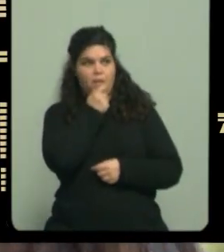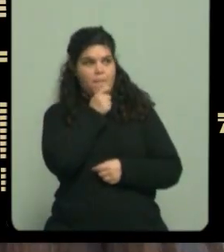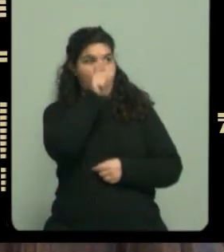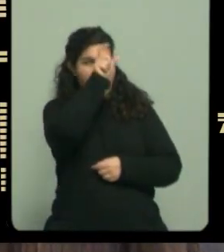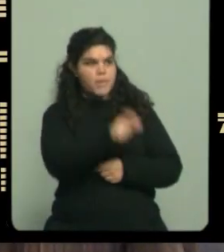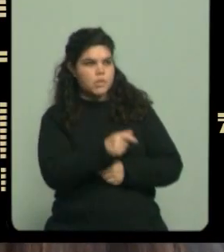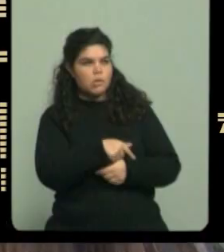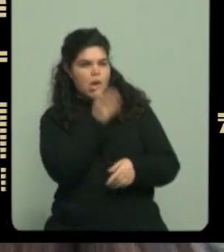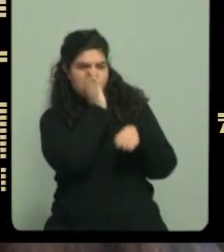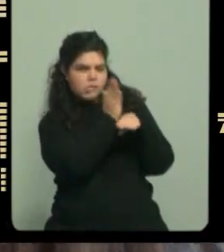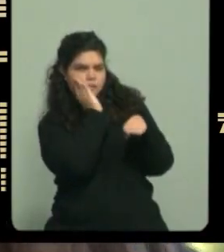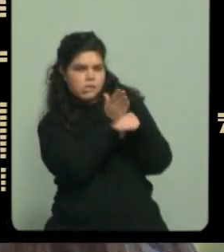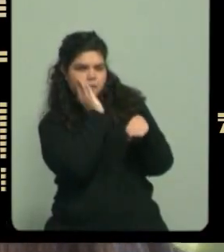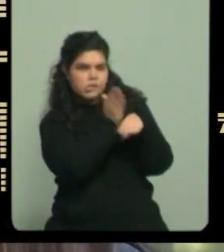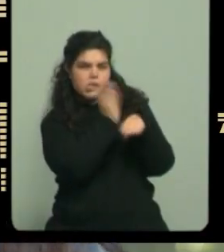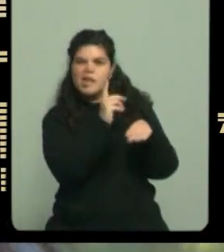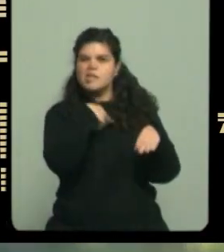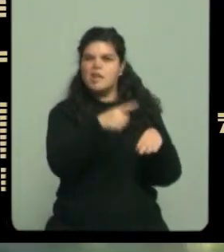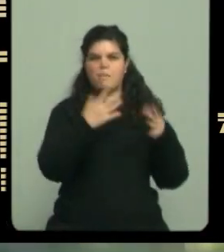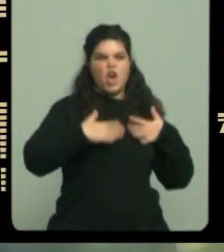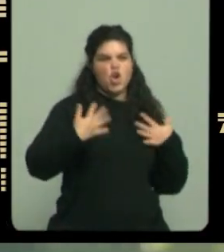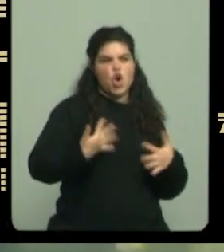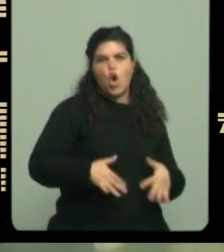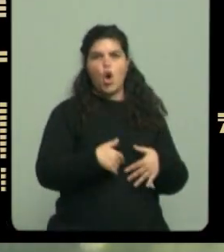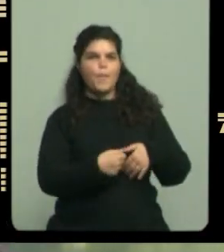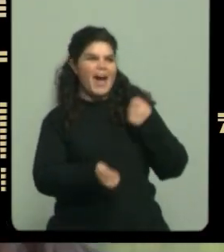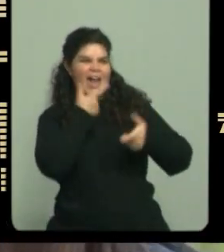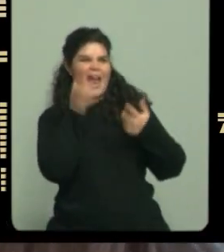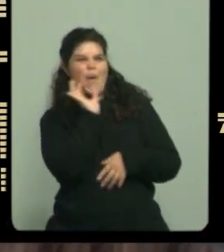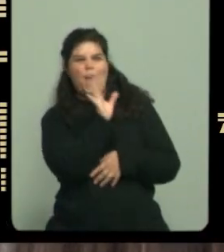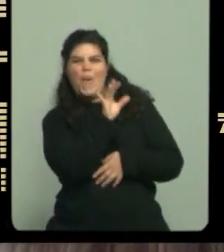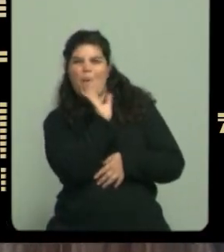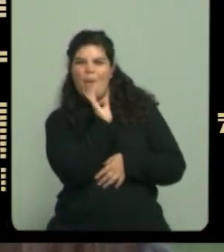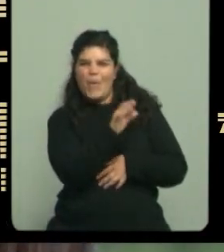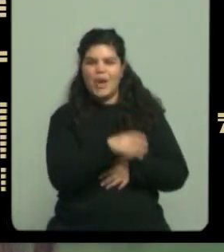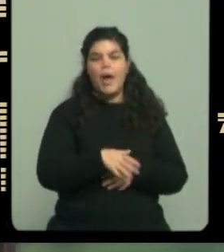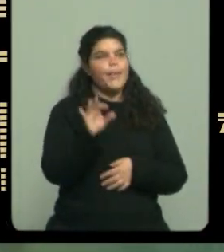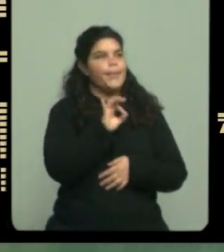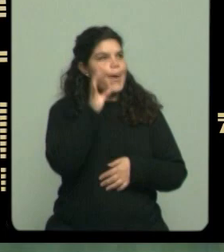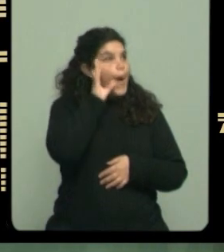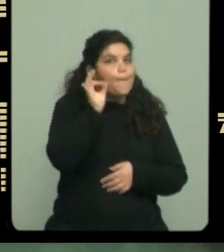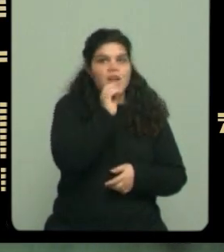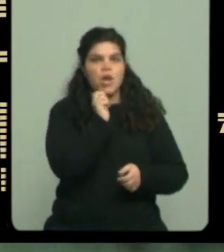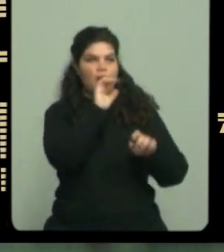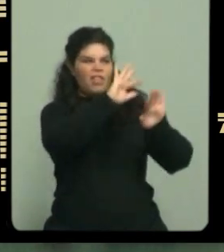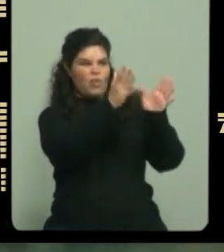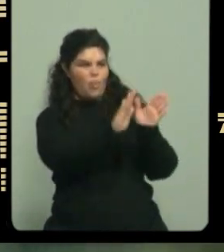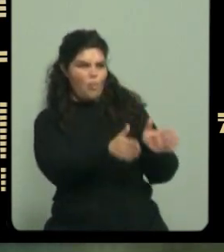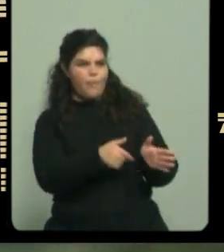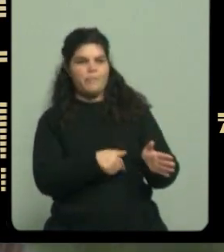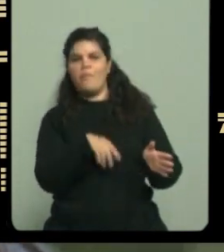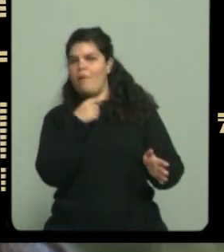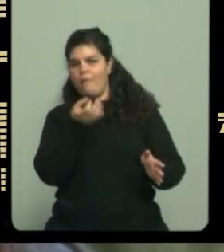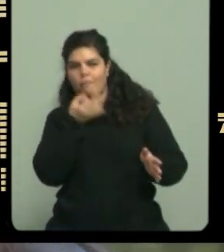a una persona y tenerla de punto, cuestionarle cómo se viste, reírse de la persona, opinar sobre